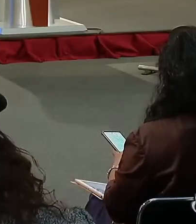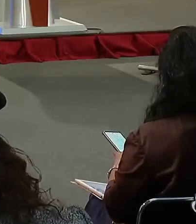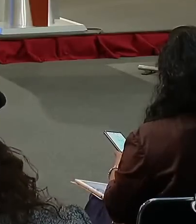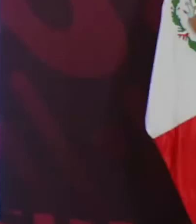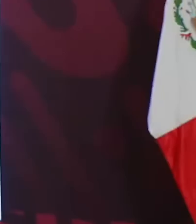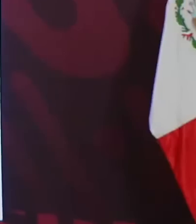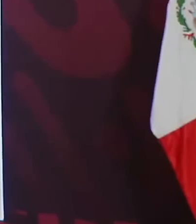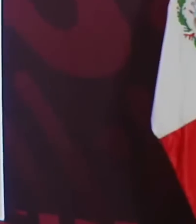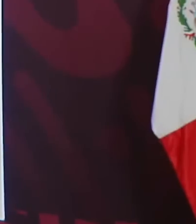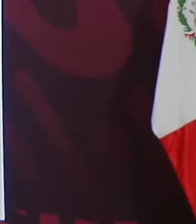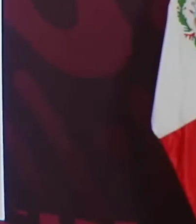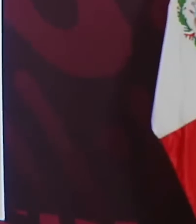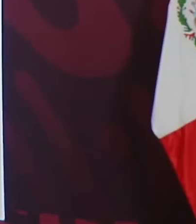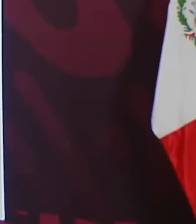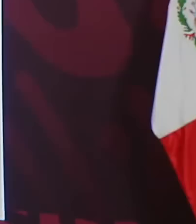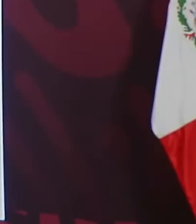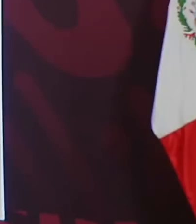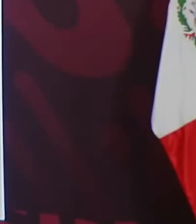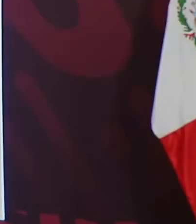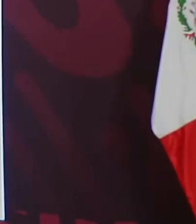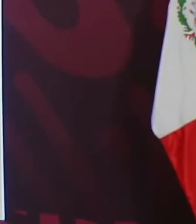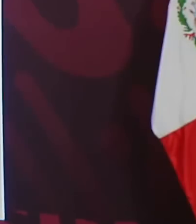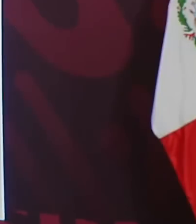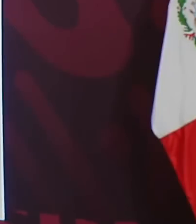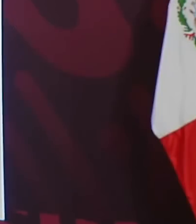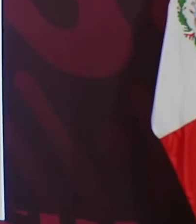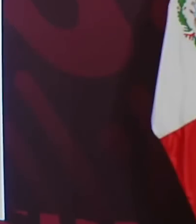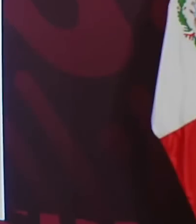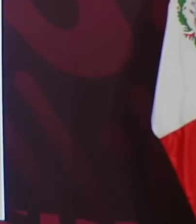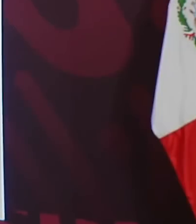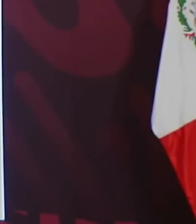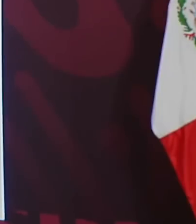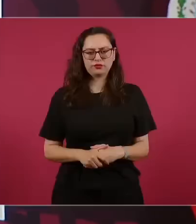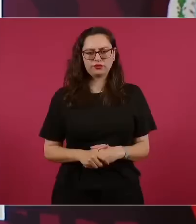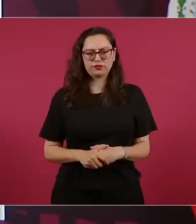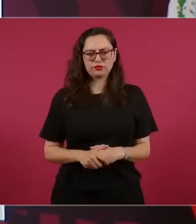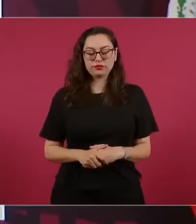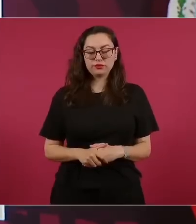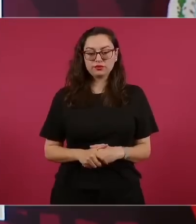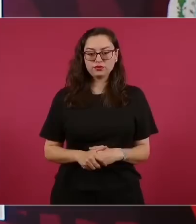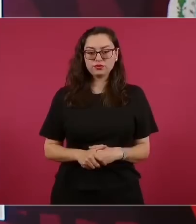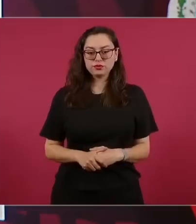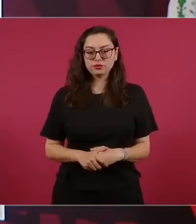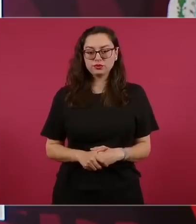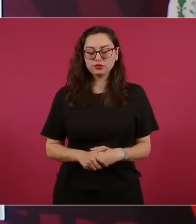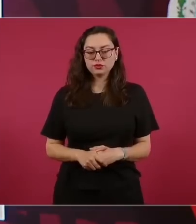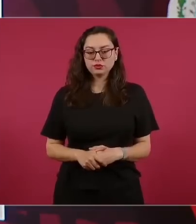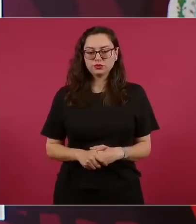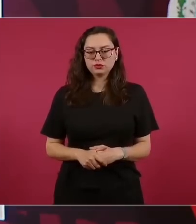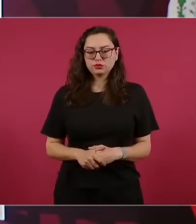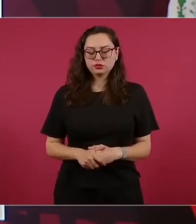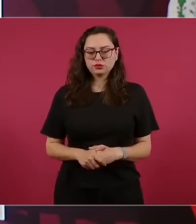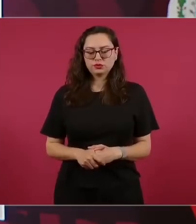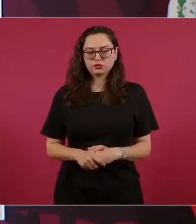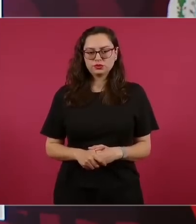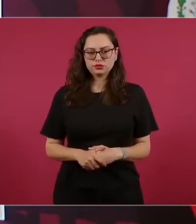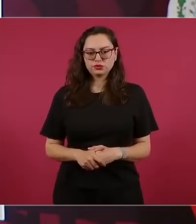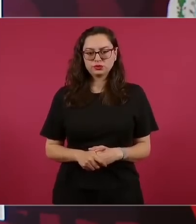Sí, por consigna, pero tiene un nombre, porque hay, es hasta